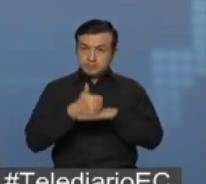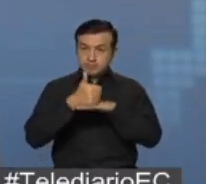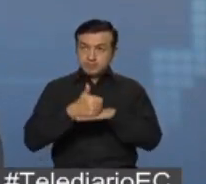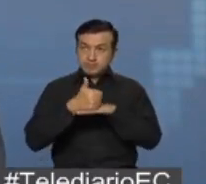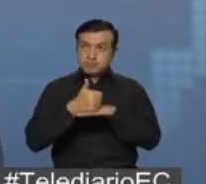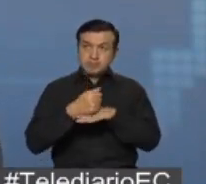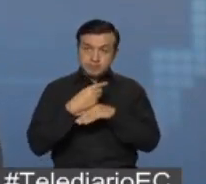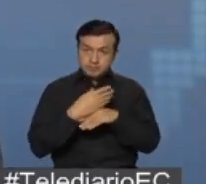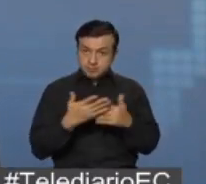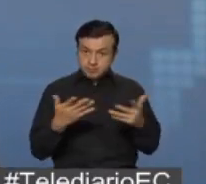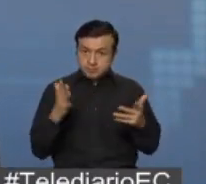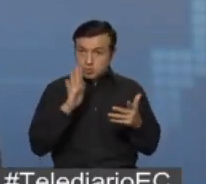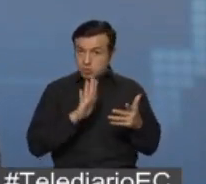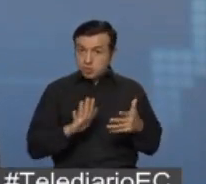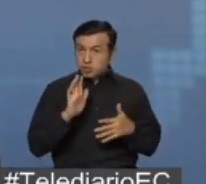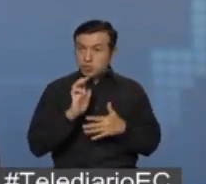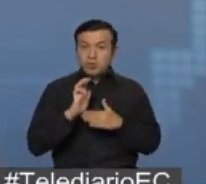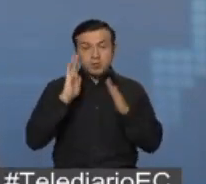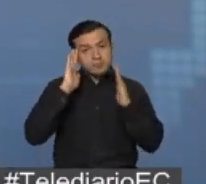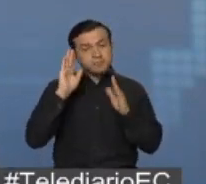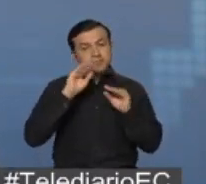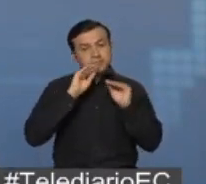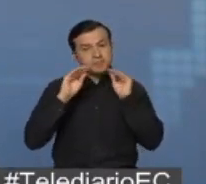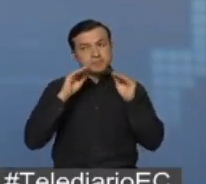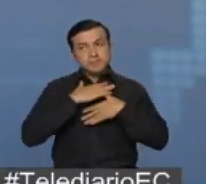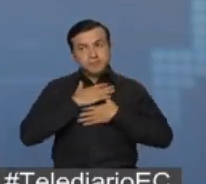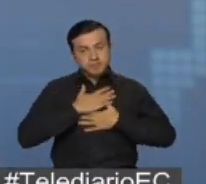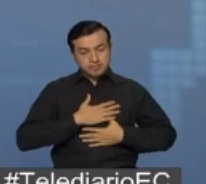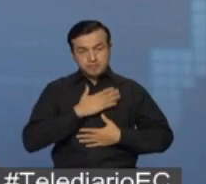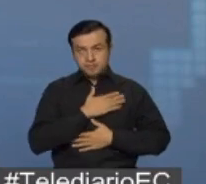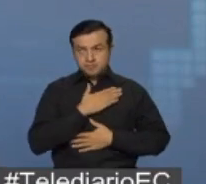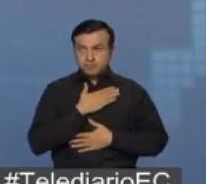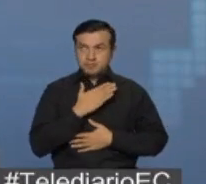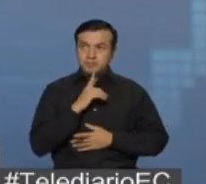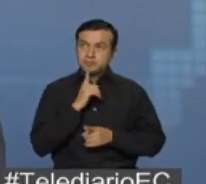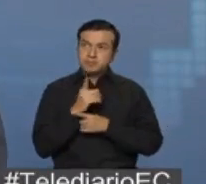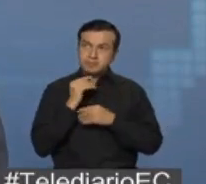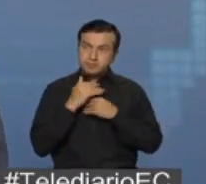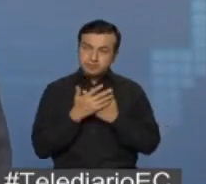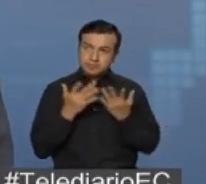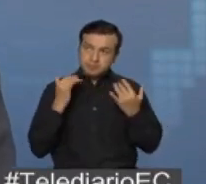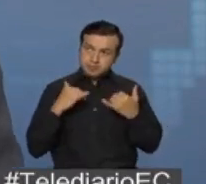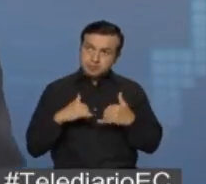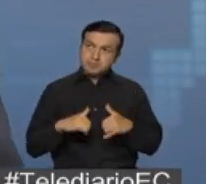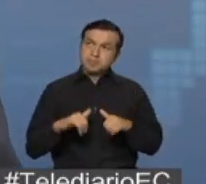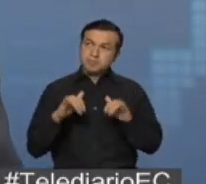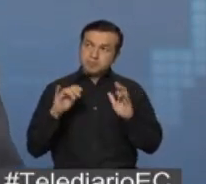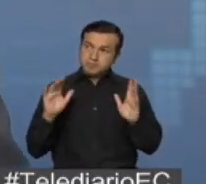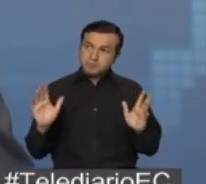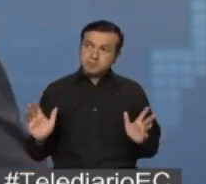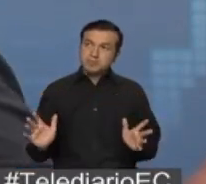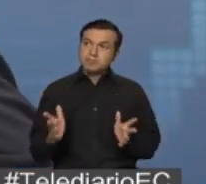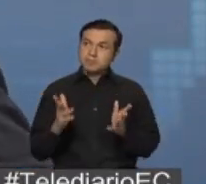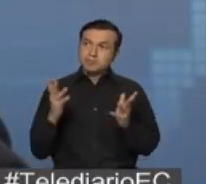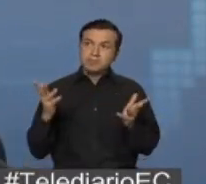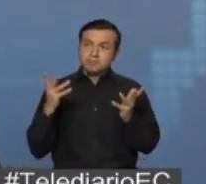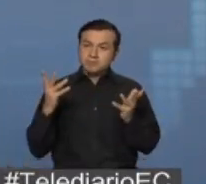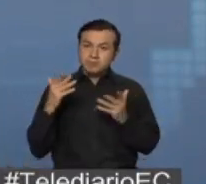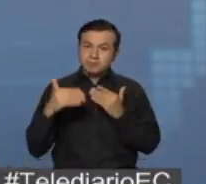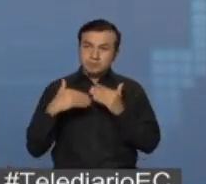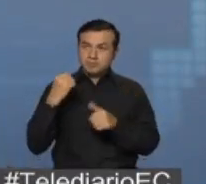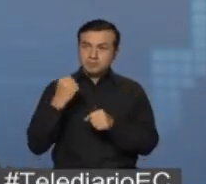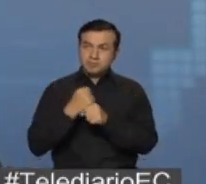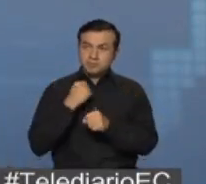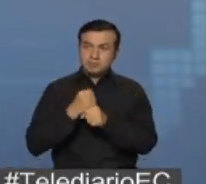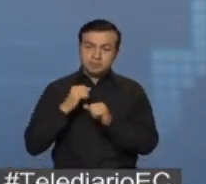autoridades de este país transmitan un mensaje de confianza a la ciudadanía para seguir en esta en este trabajo